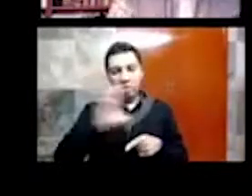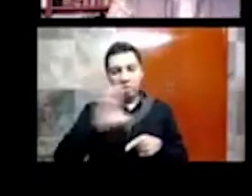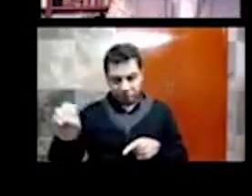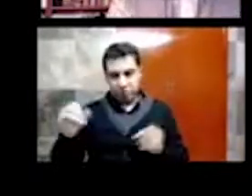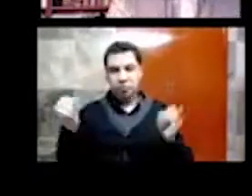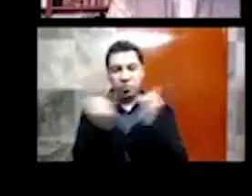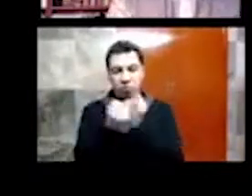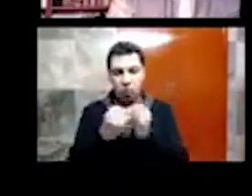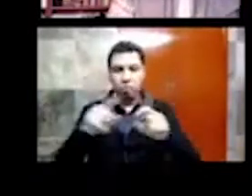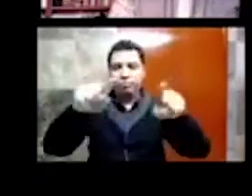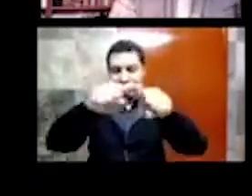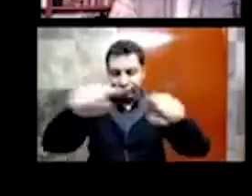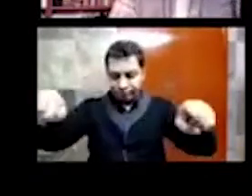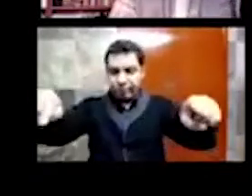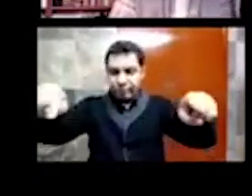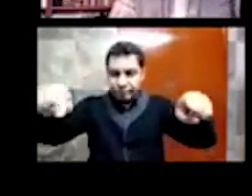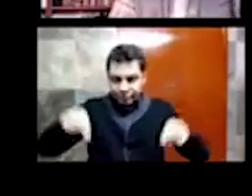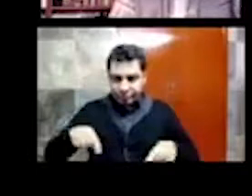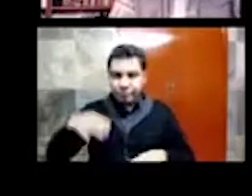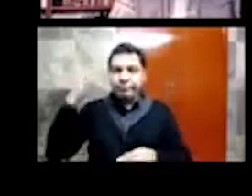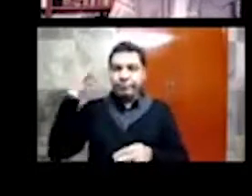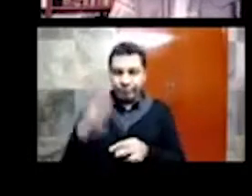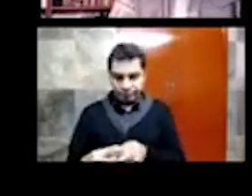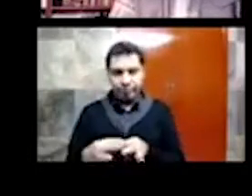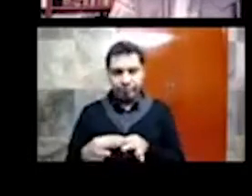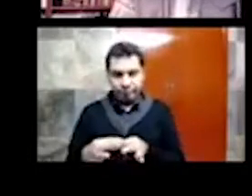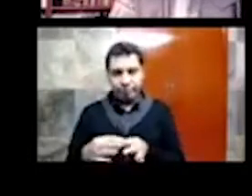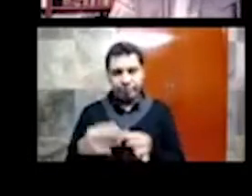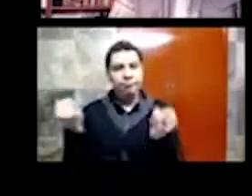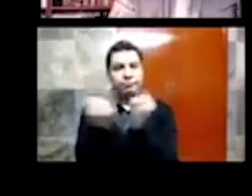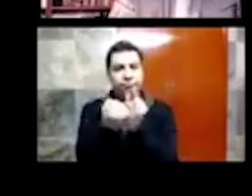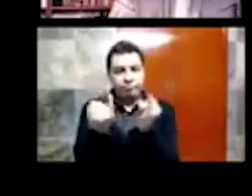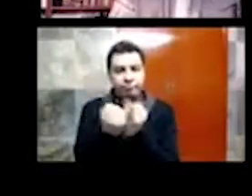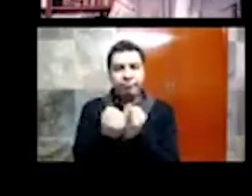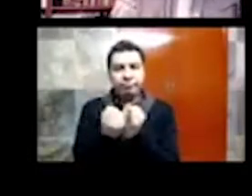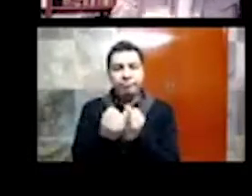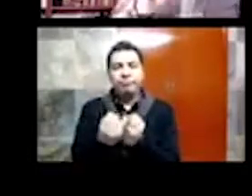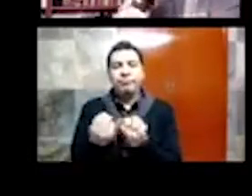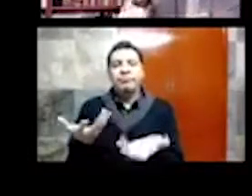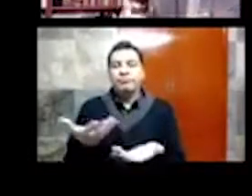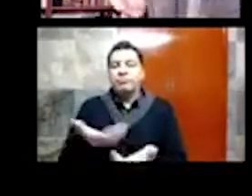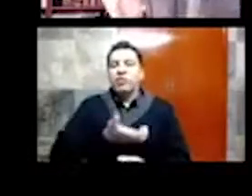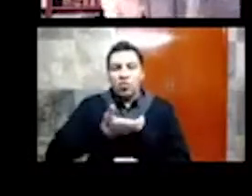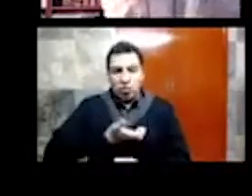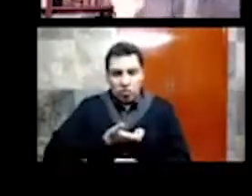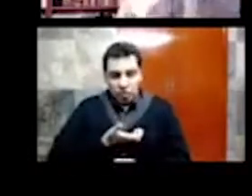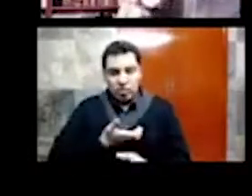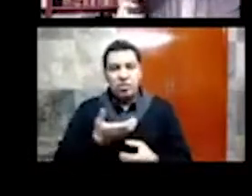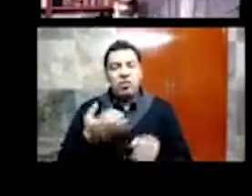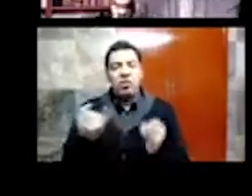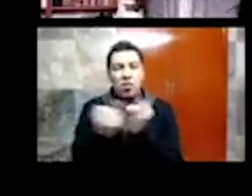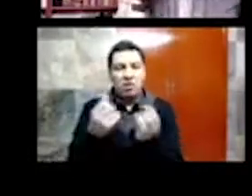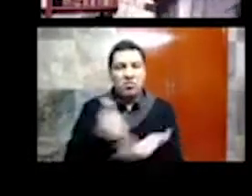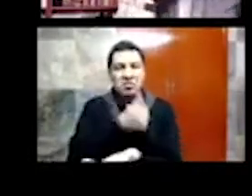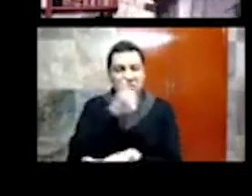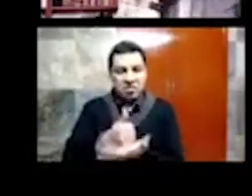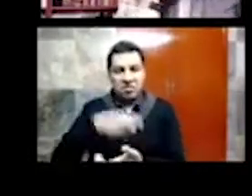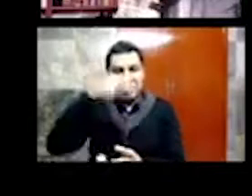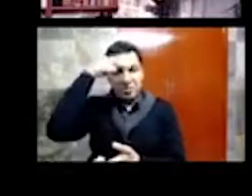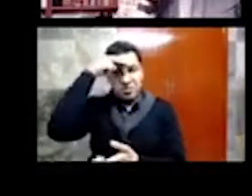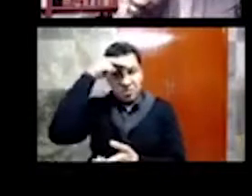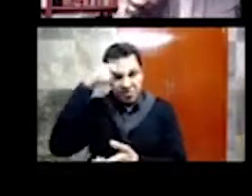coincide con el enmarcamiento que tenemos en arquitecturas como la ciudadela, que algunos autores han encontrado